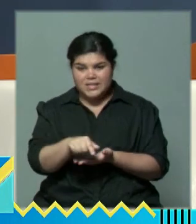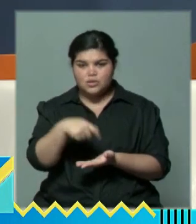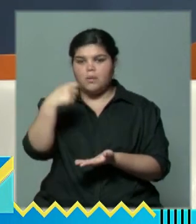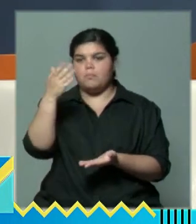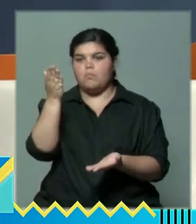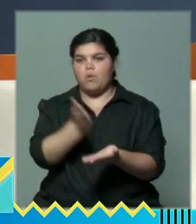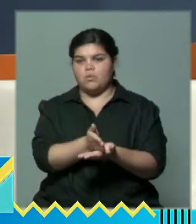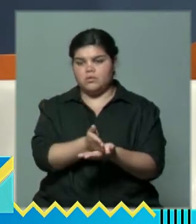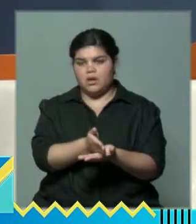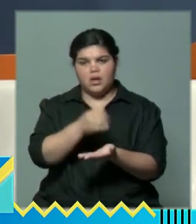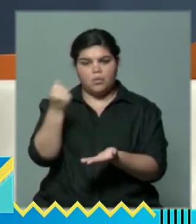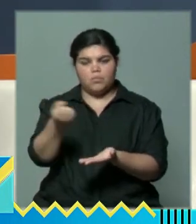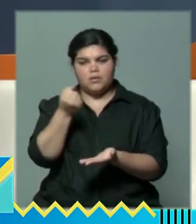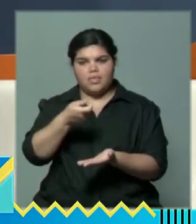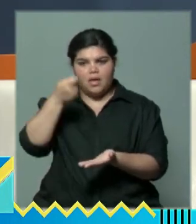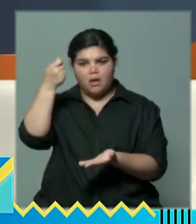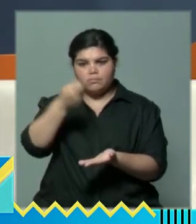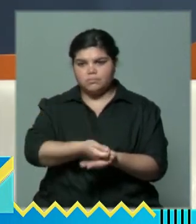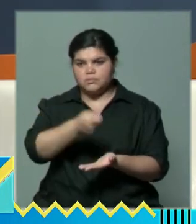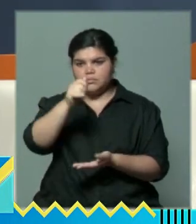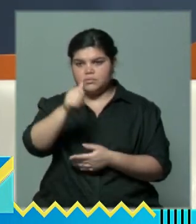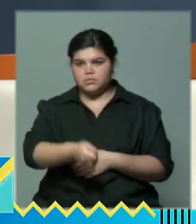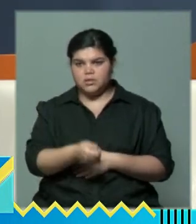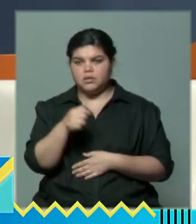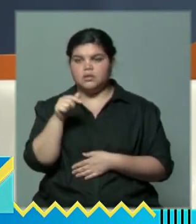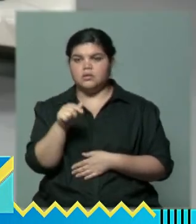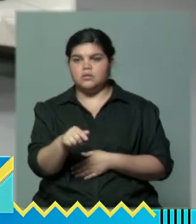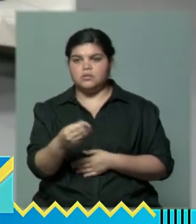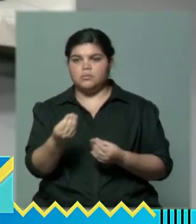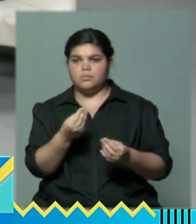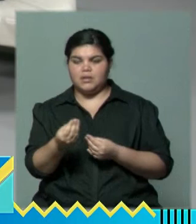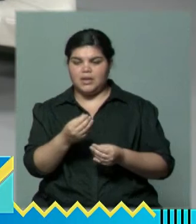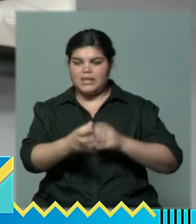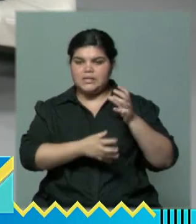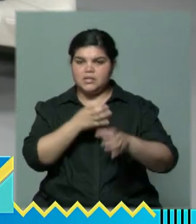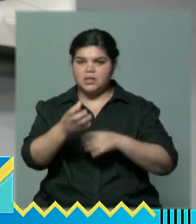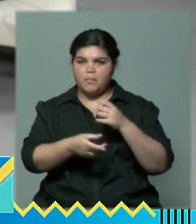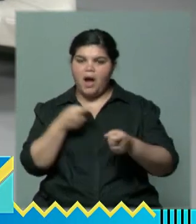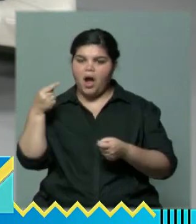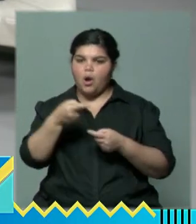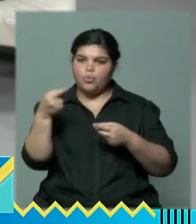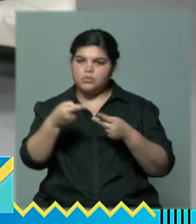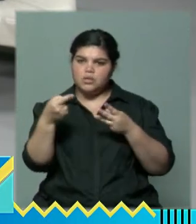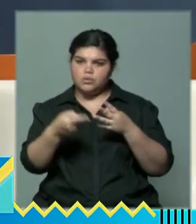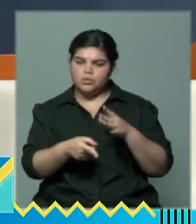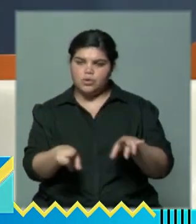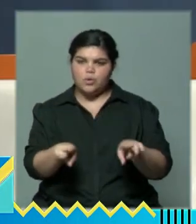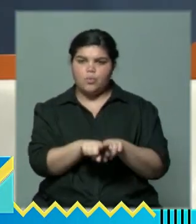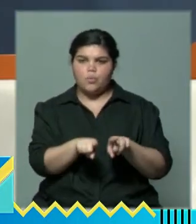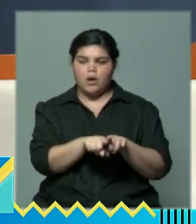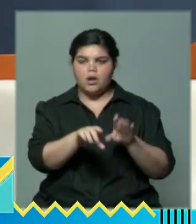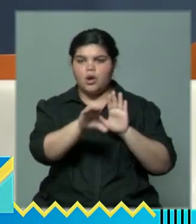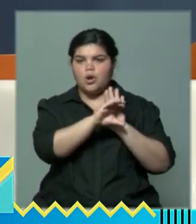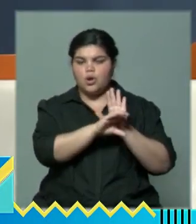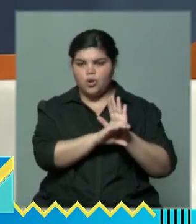Se establece el sistema, una modernización del sistema para que sea de aplicación el sistema acusatorio, como está rigiendo el resto del Código Penal, y que la persona